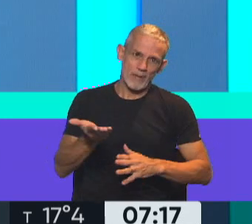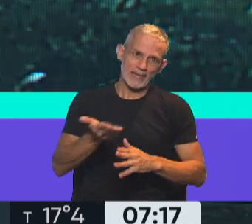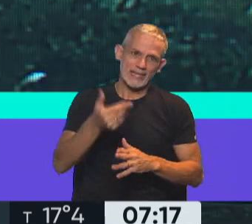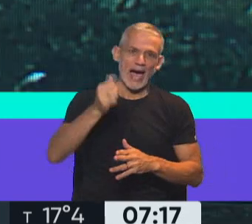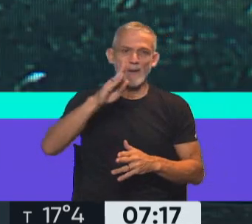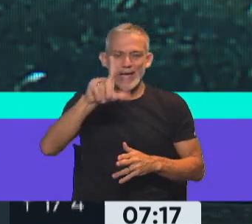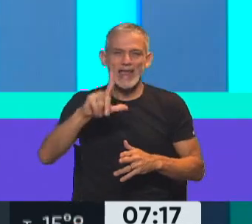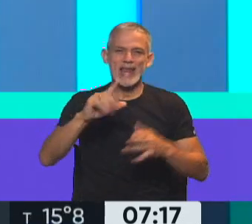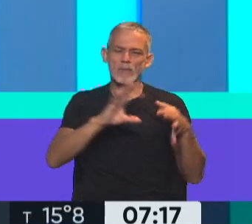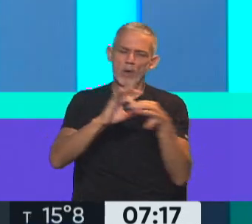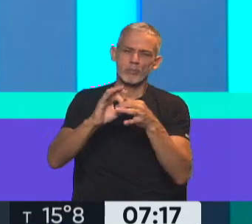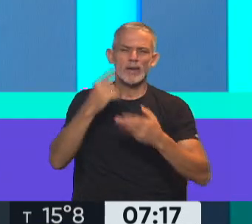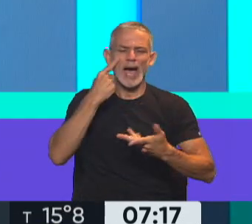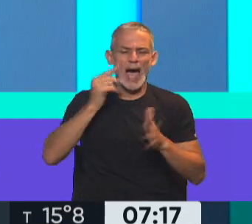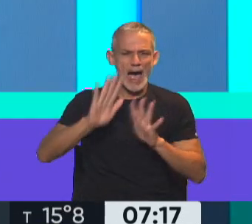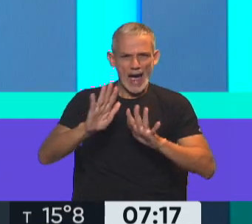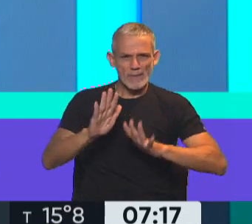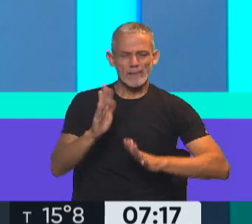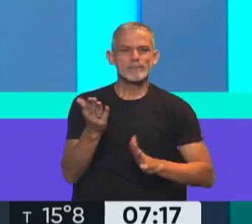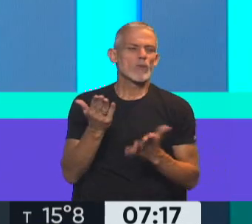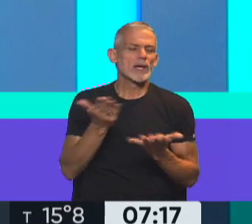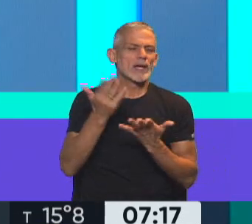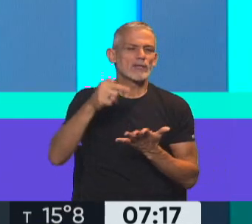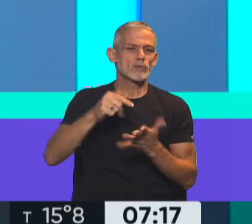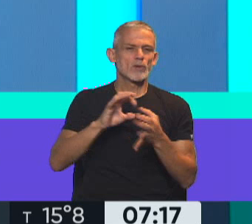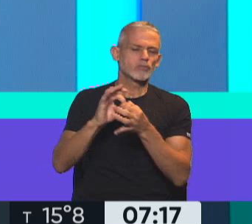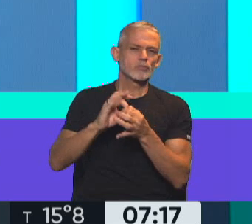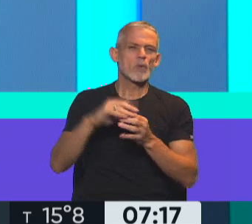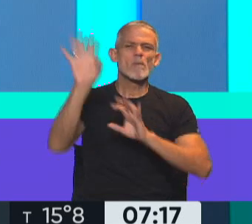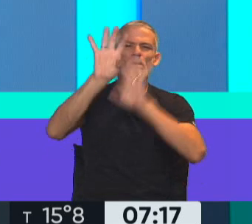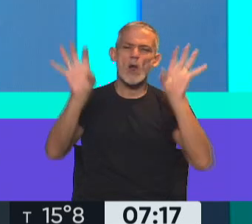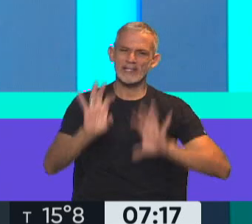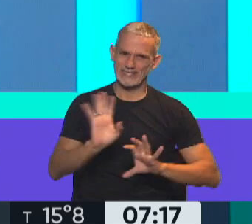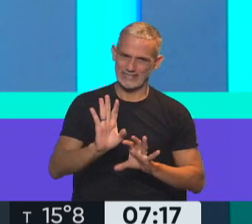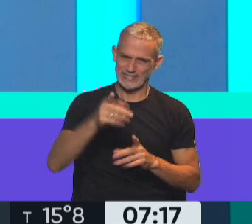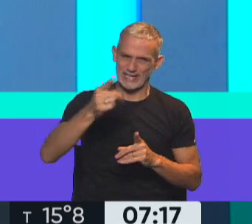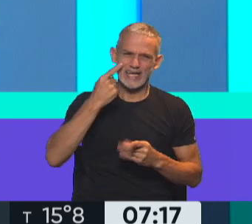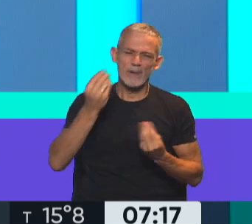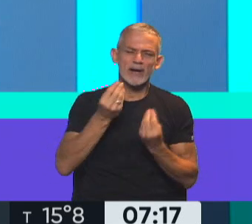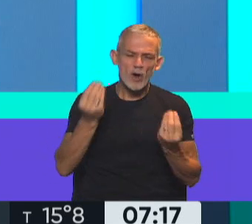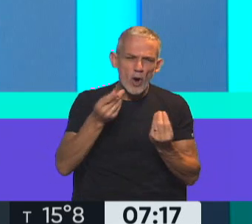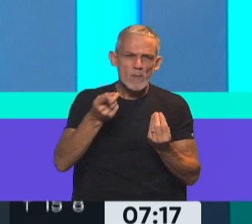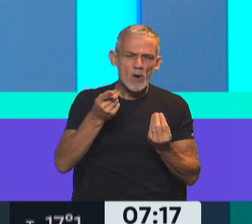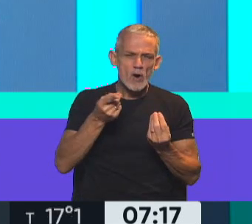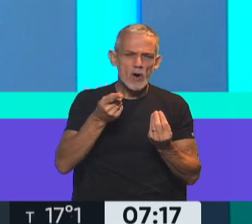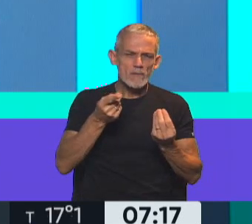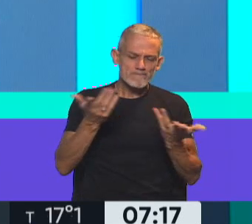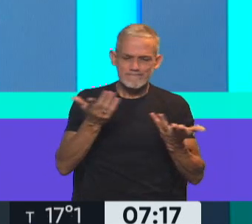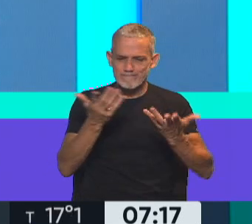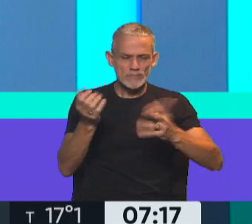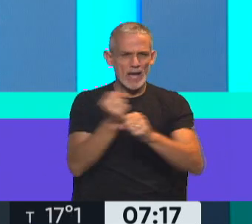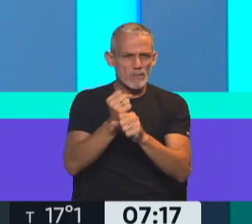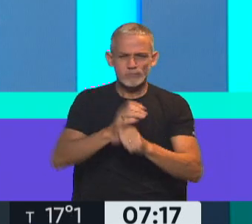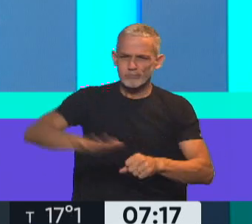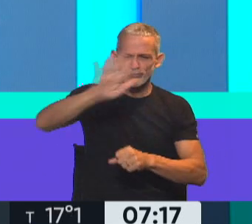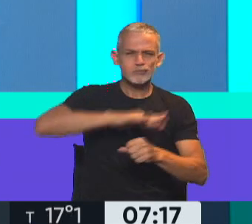un impacto. Claro, General. habría que ver porque la realidad es que esto tiene que ver con las provincias. Entonces, ver bien cómo se define todo esto en conjunto